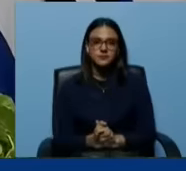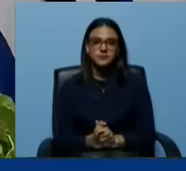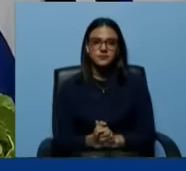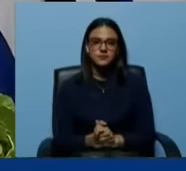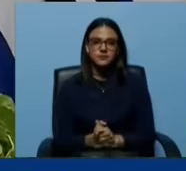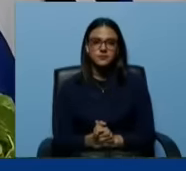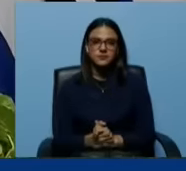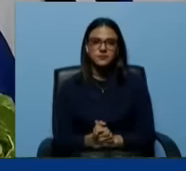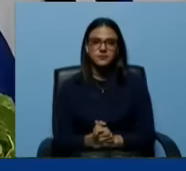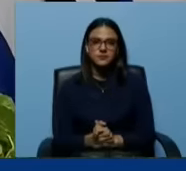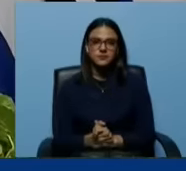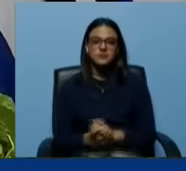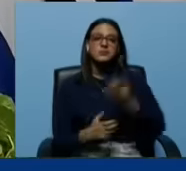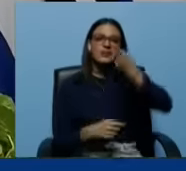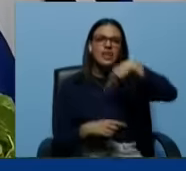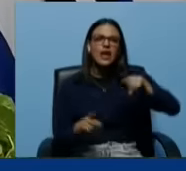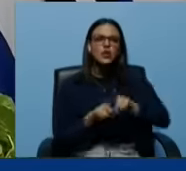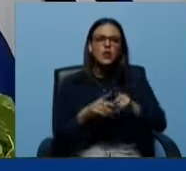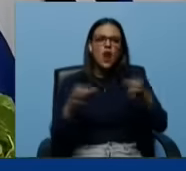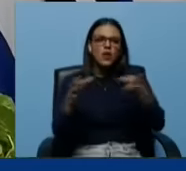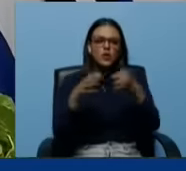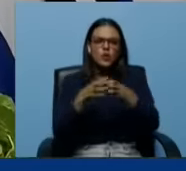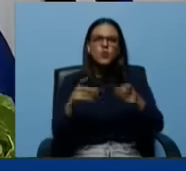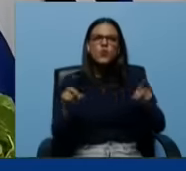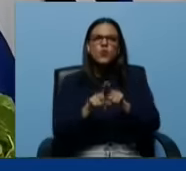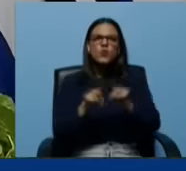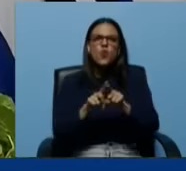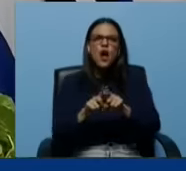a ese ejército de mercenarios.